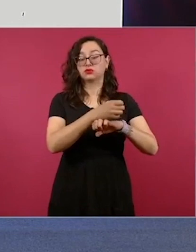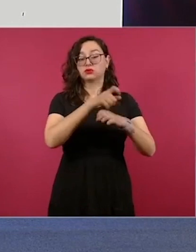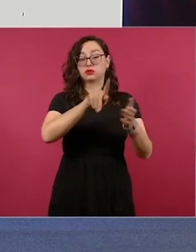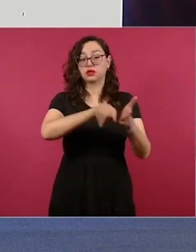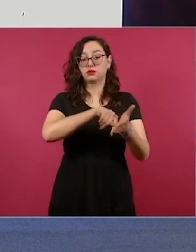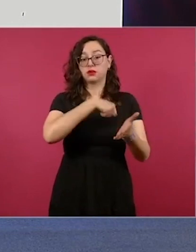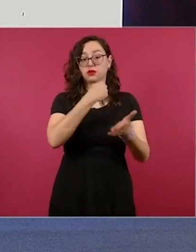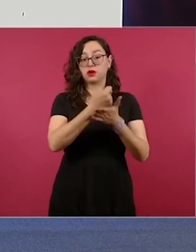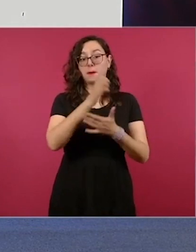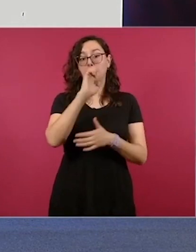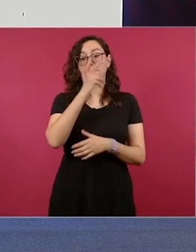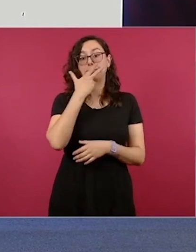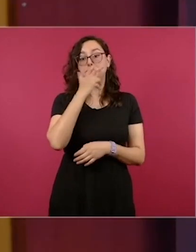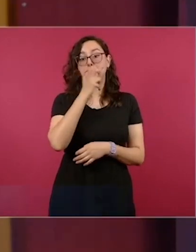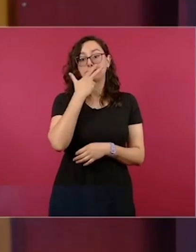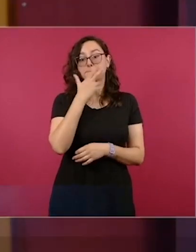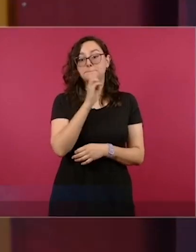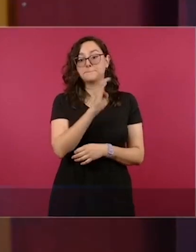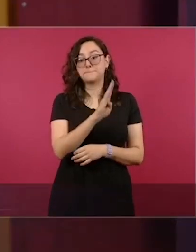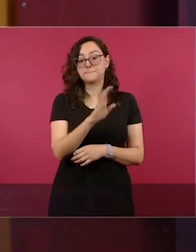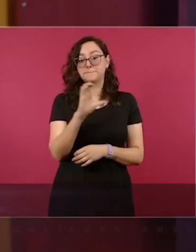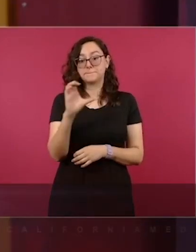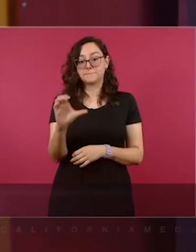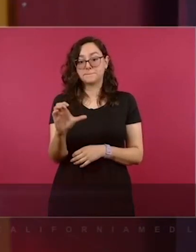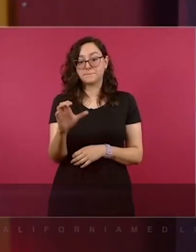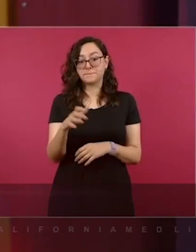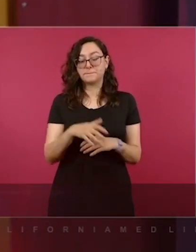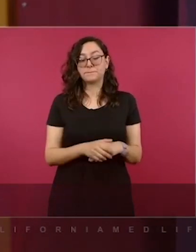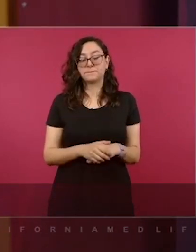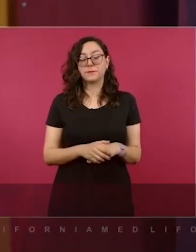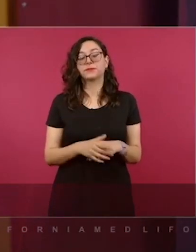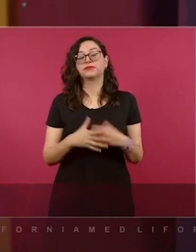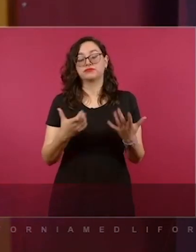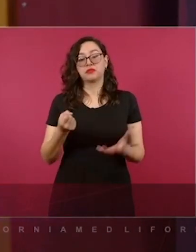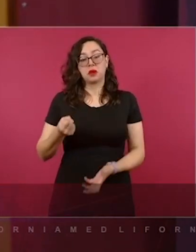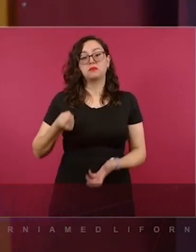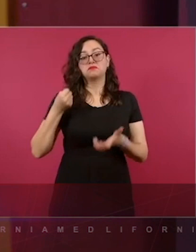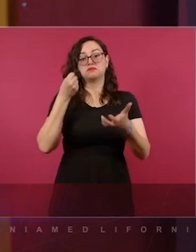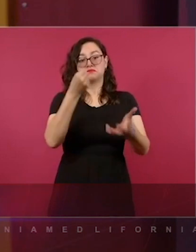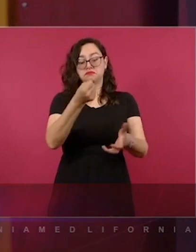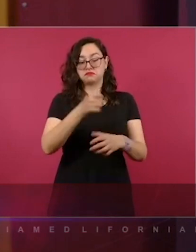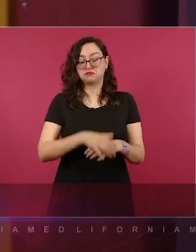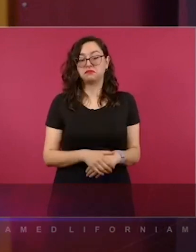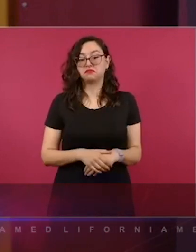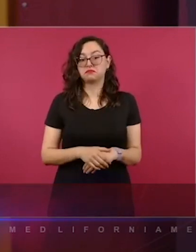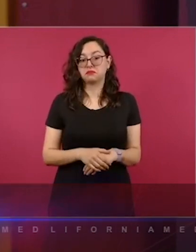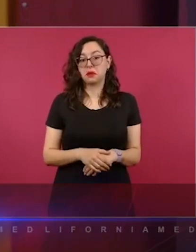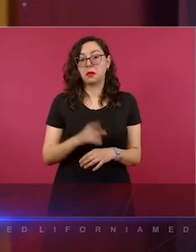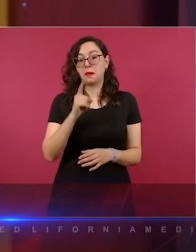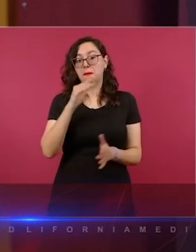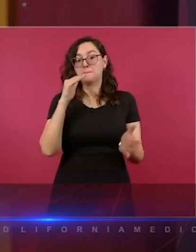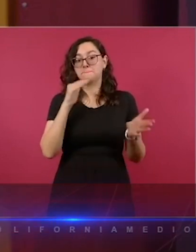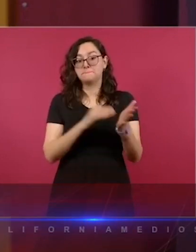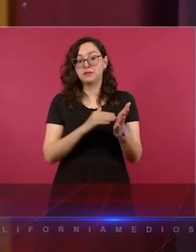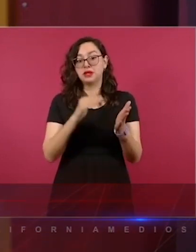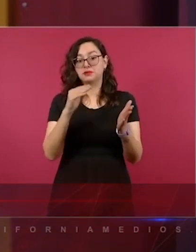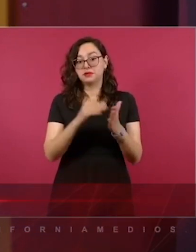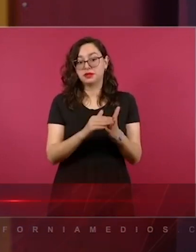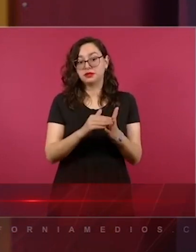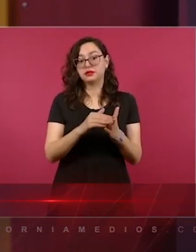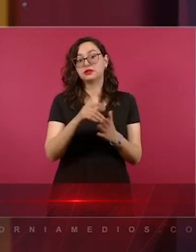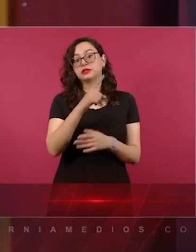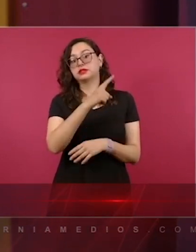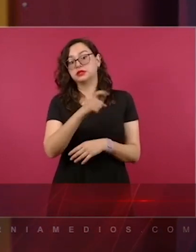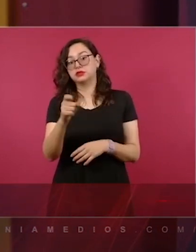que tienen pues el primero mil millones, 103 mil, 113